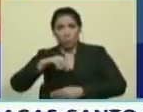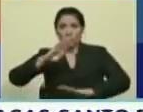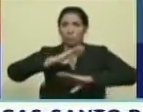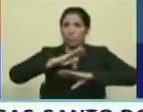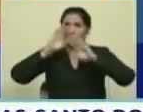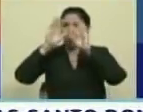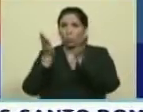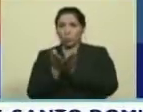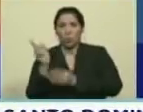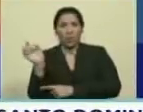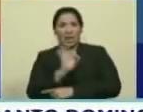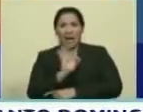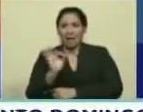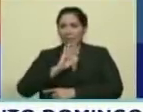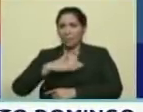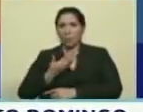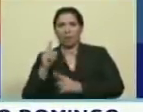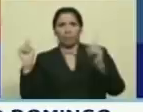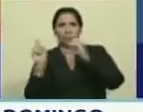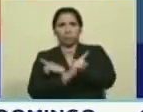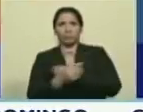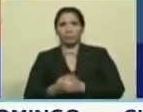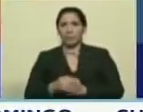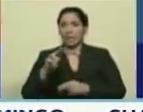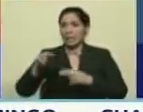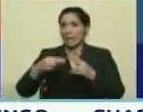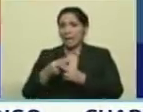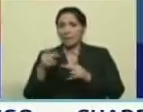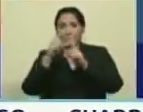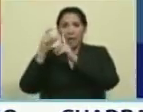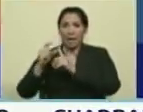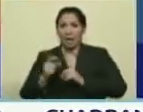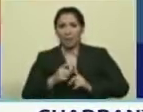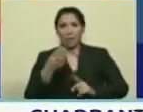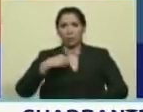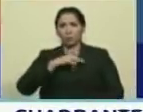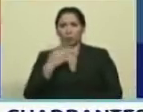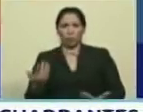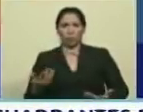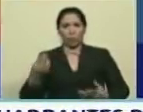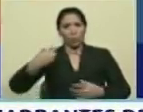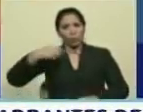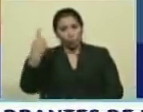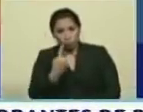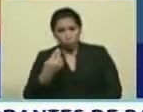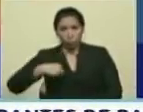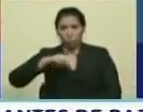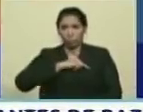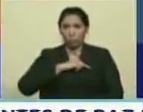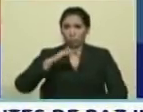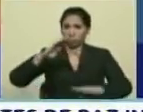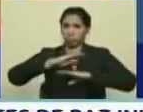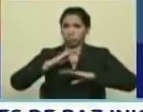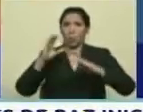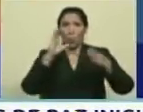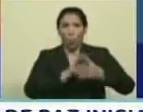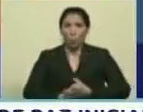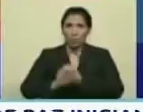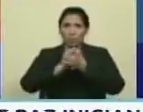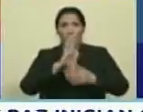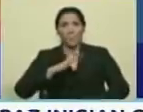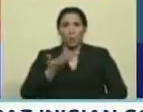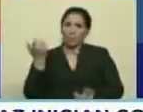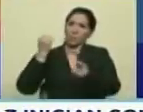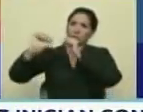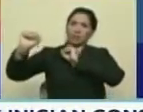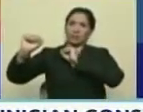sustituir nuestra acción unida. Nadie tomará la palabra por nosotros. Solo nosotros y solo unidos podemos rechazar el